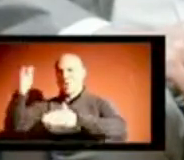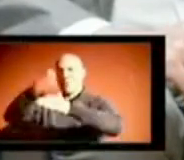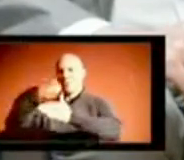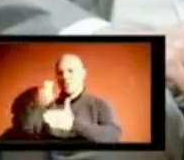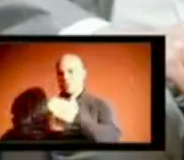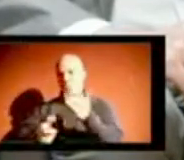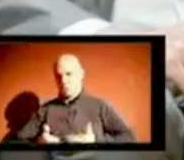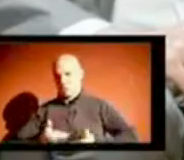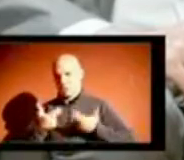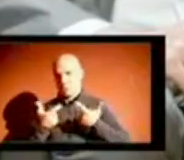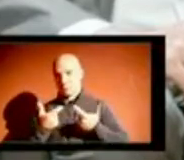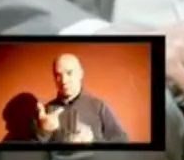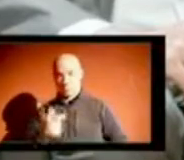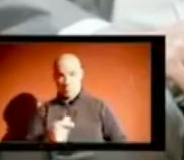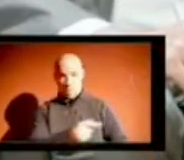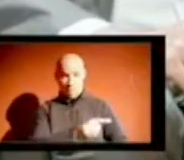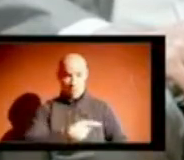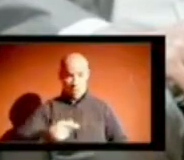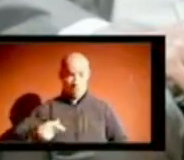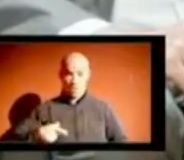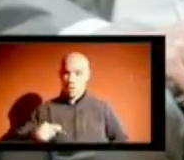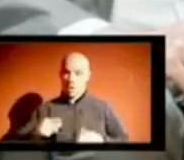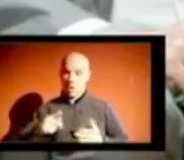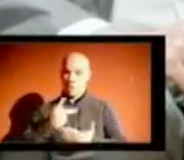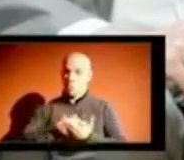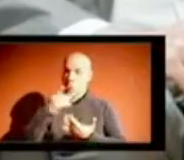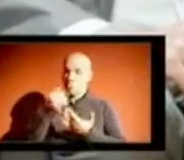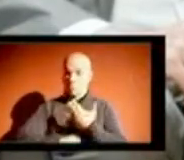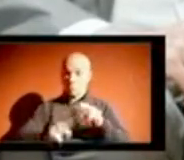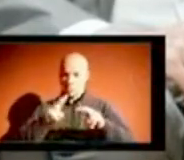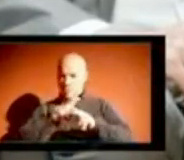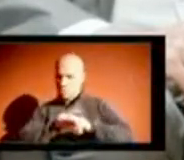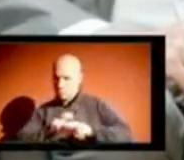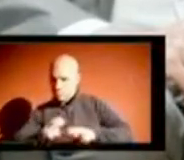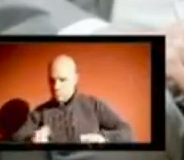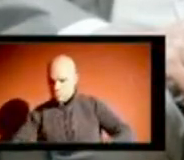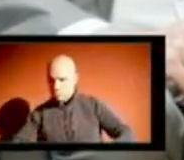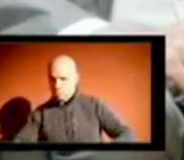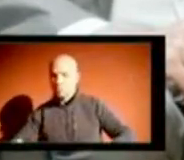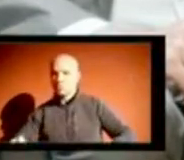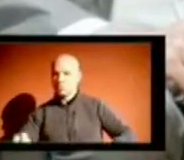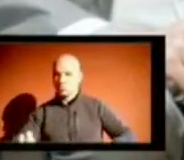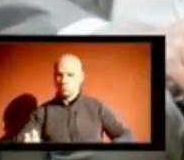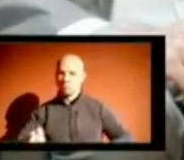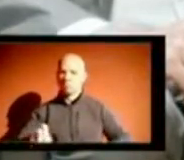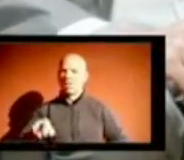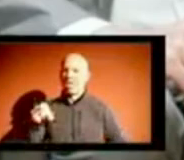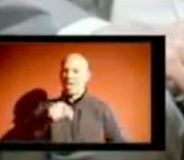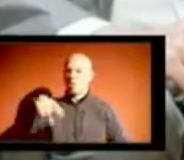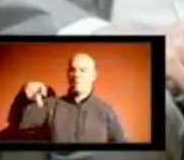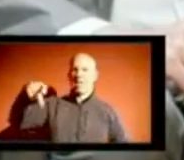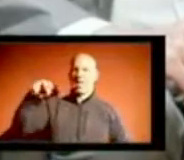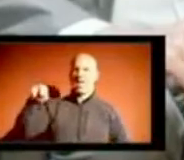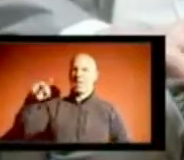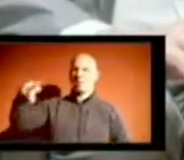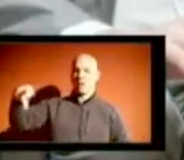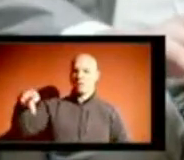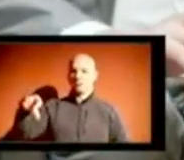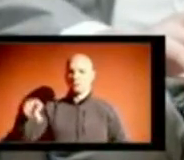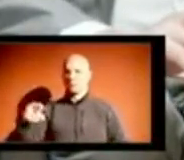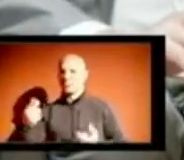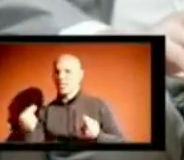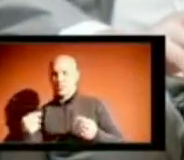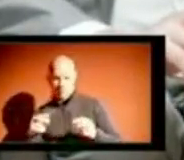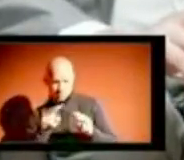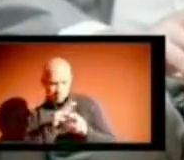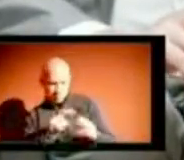legislatura hay un proyecto de investigación o una resolución de la minoría del Partido Nuevo Progresista para